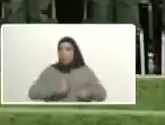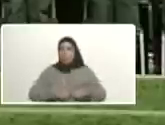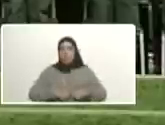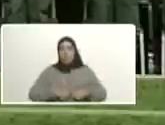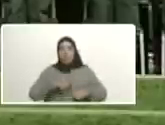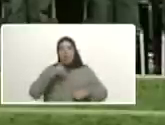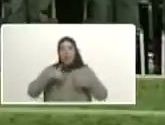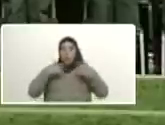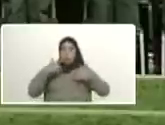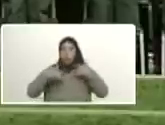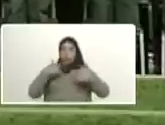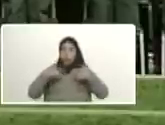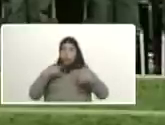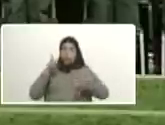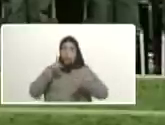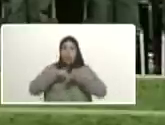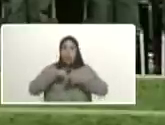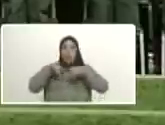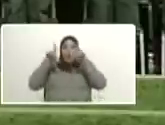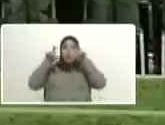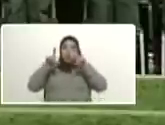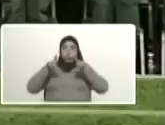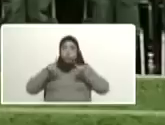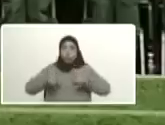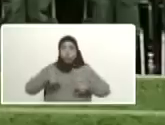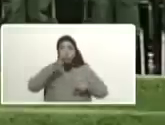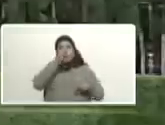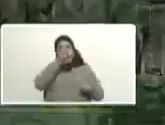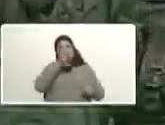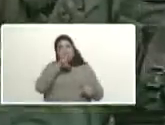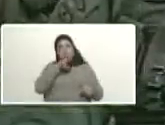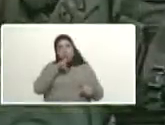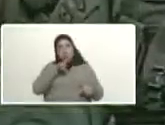Esas capacidades que están puestas a prueba todos los días,